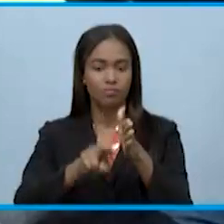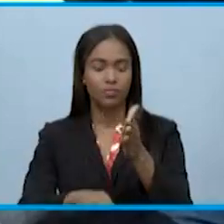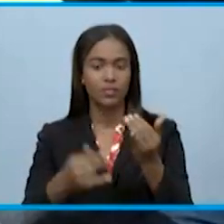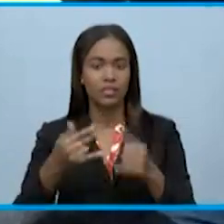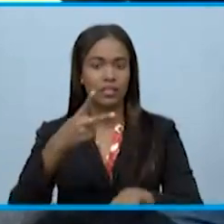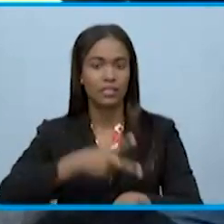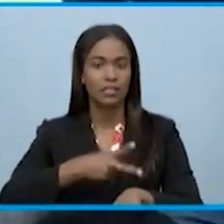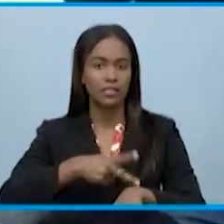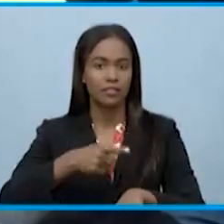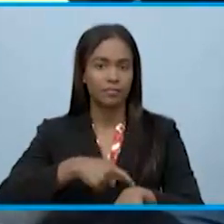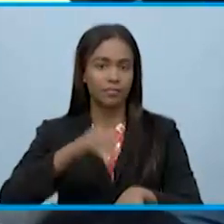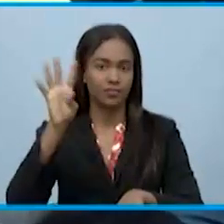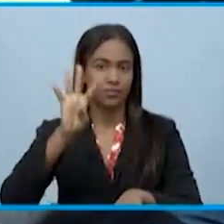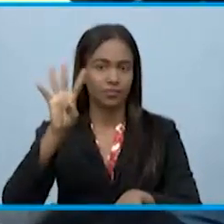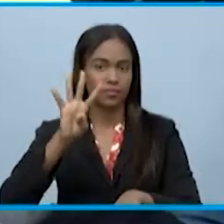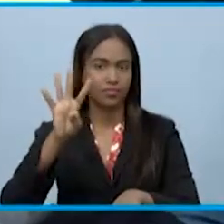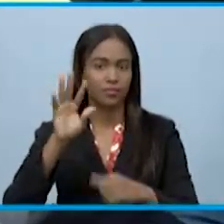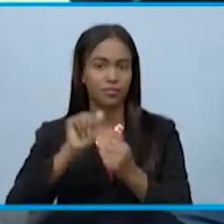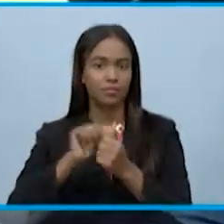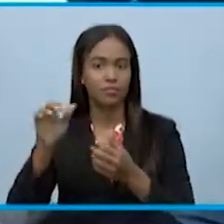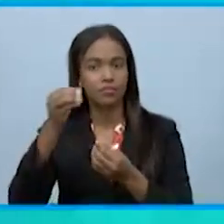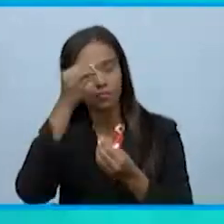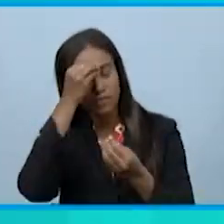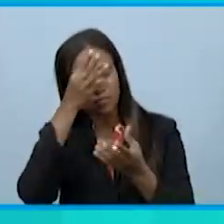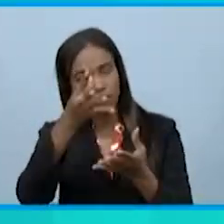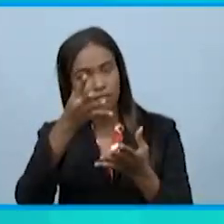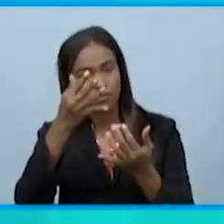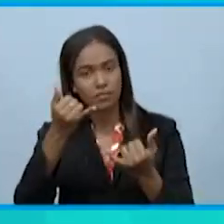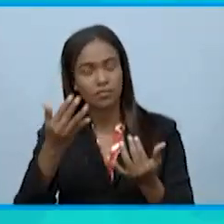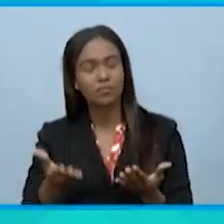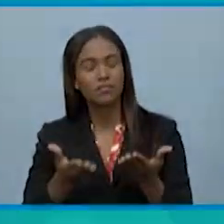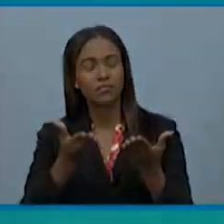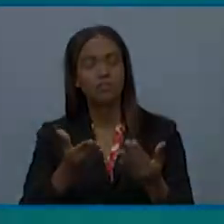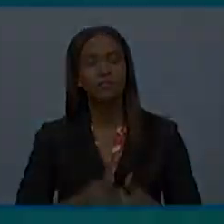tarde a las 4. Con estas informaciones, regresamos contigo.